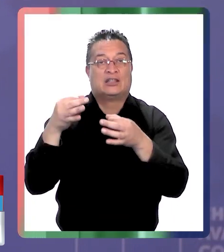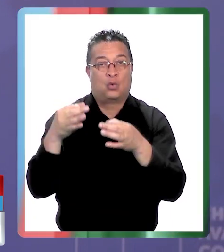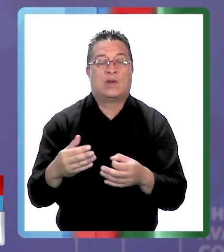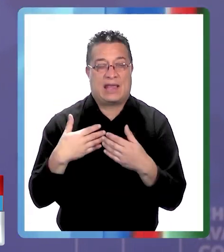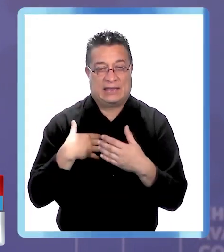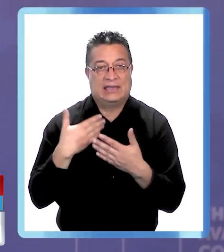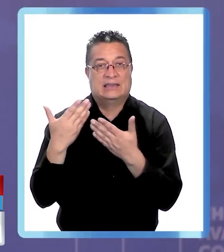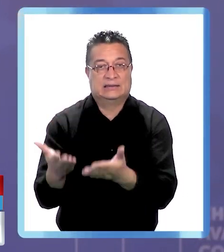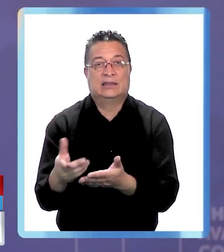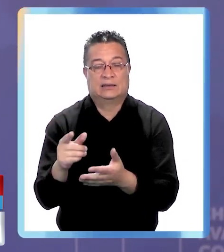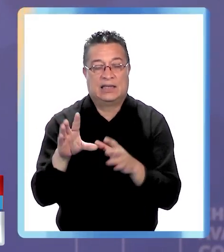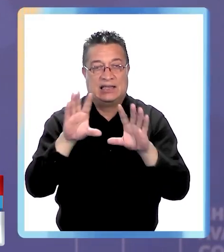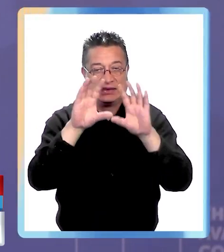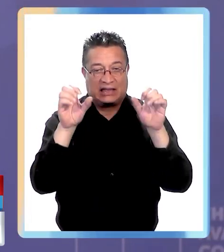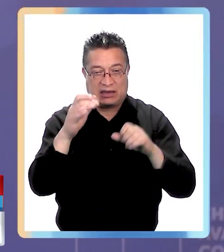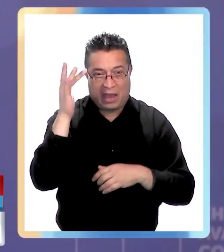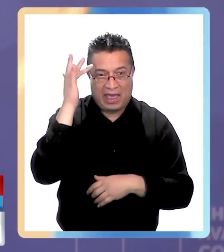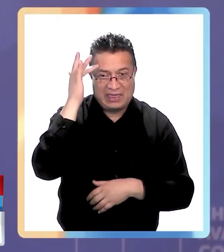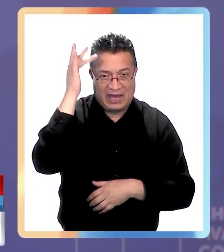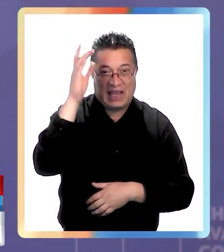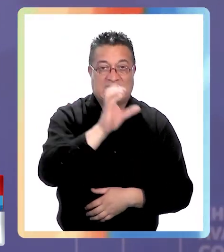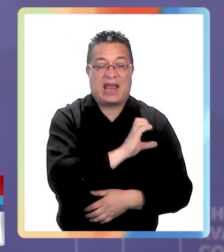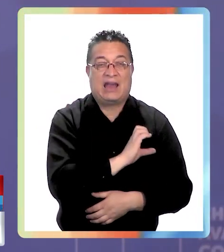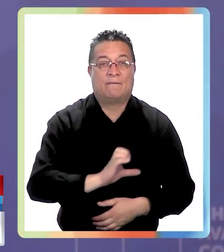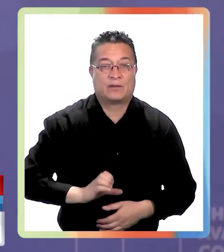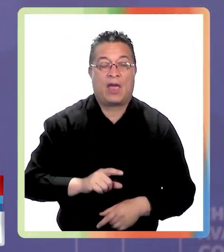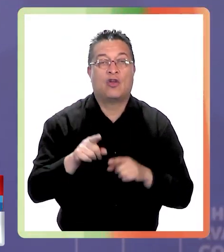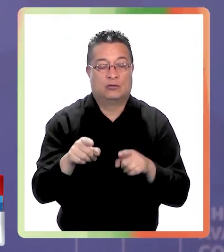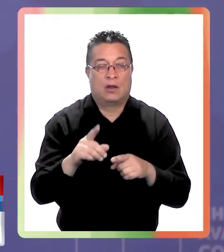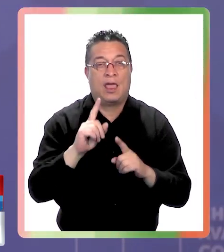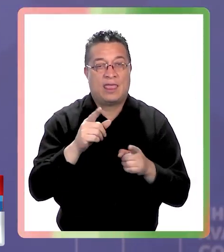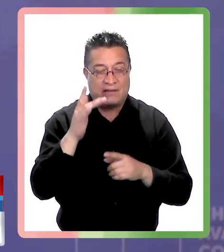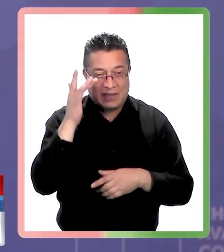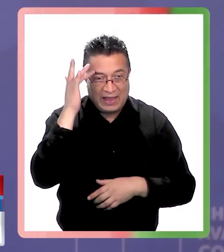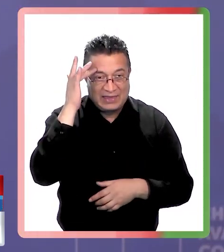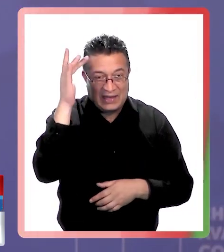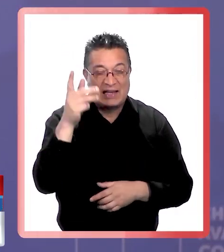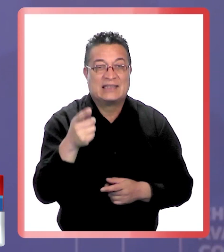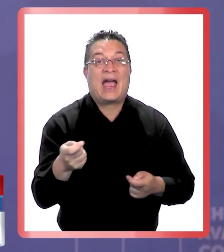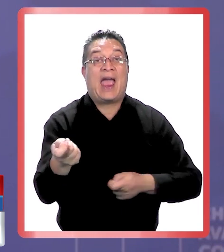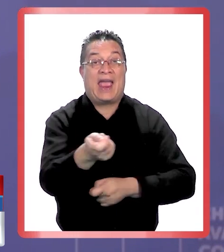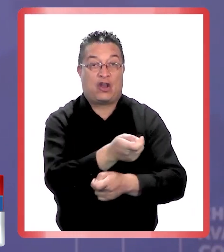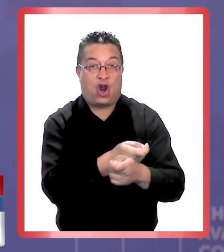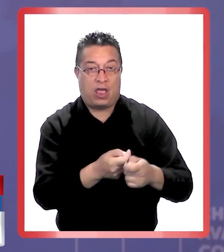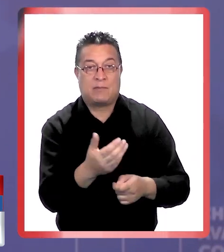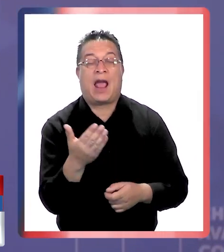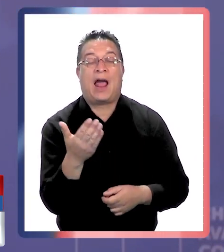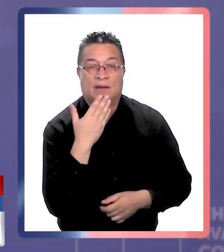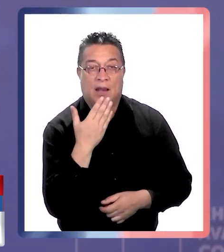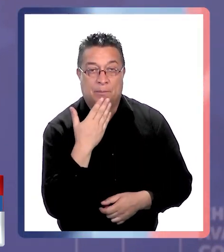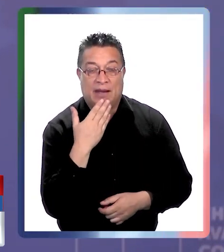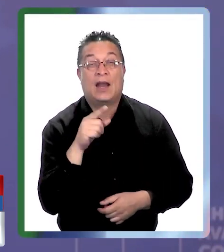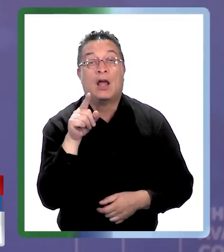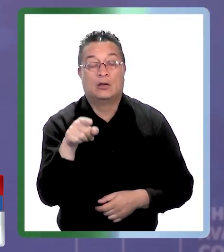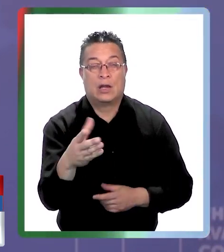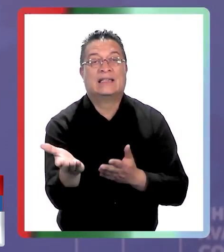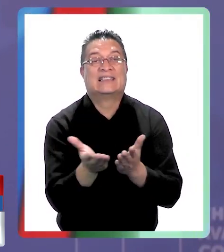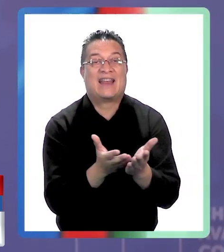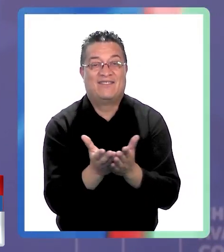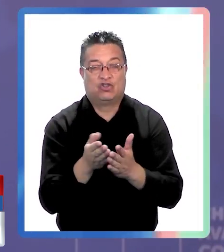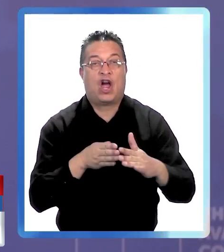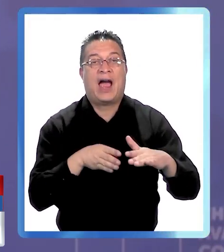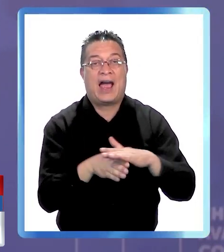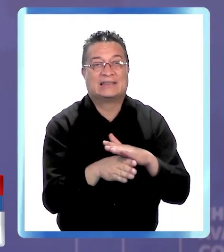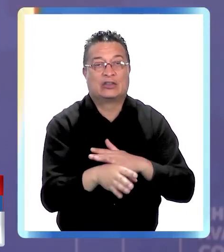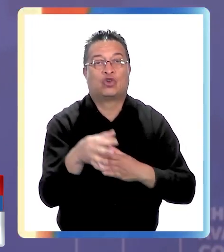Seguridad, que tengamos un sistema de inteligencia del Estado, que tengamos un sistema de inteligencia económica, que tengamos un servicio